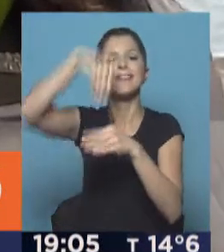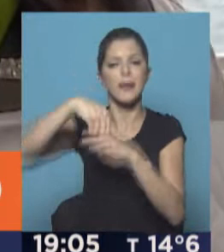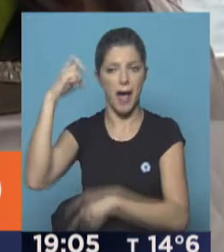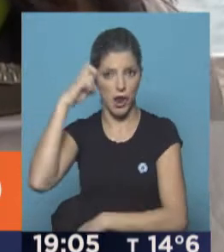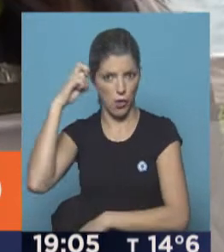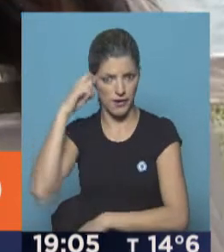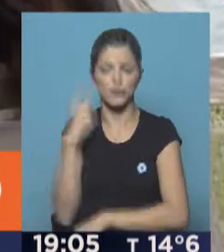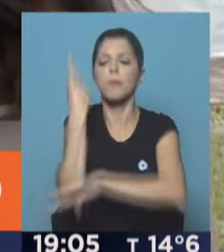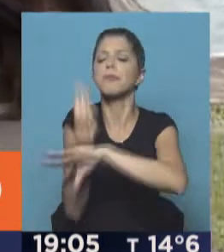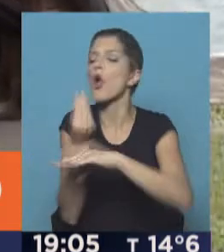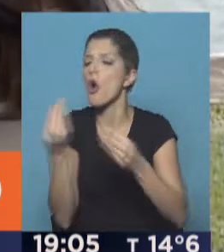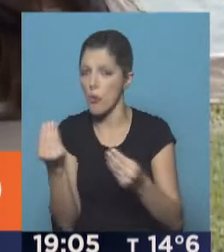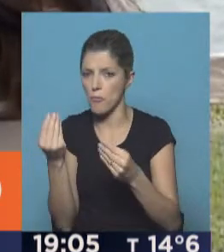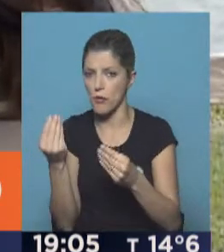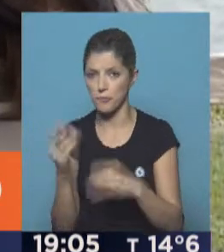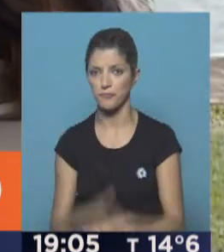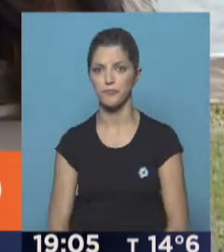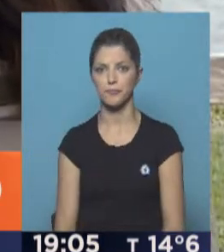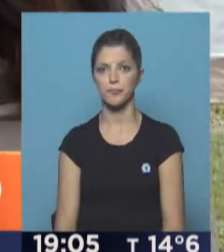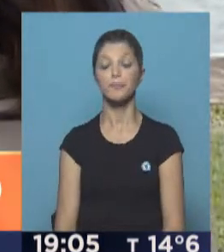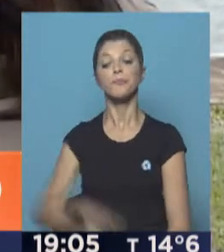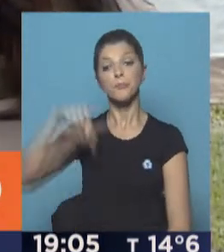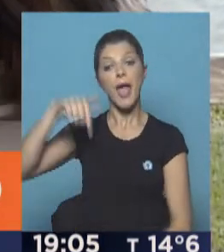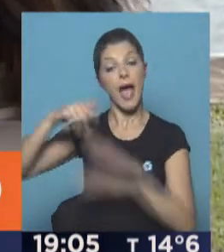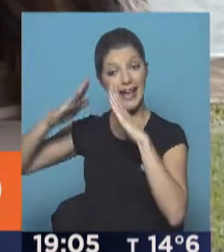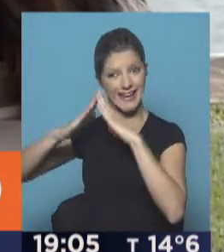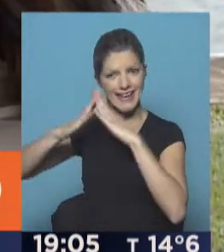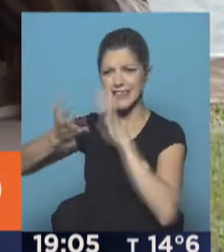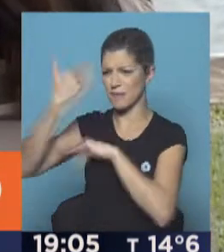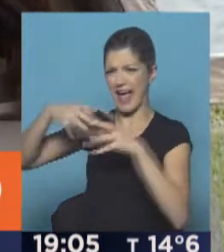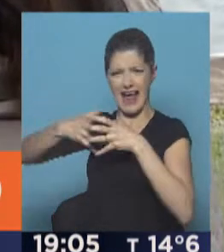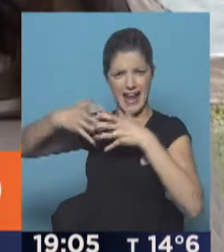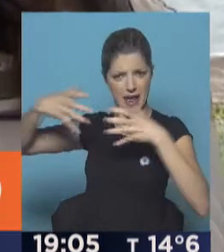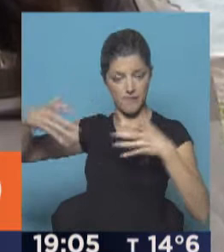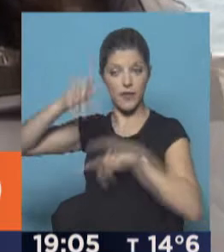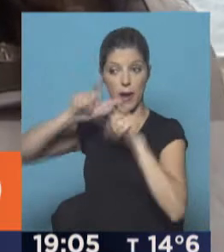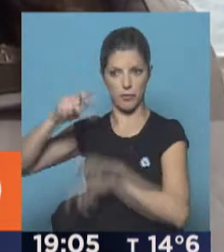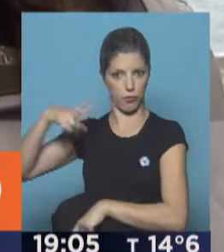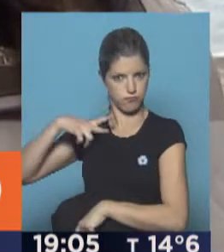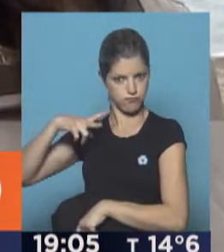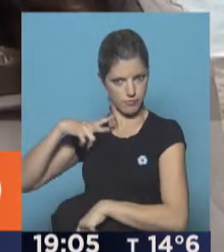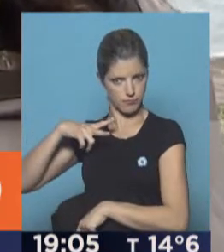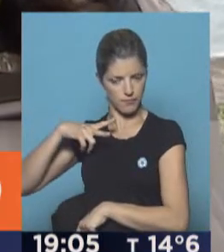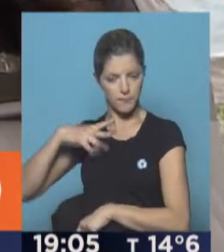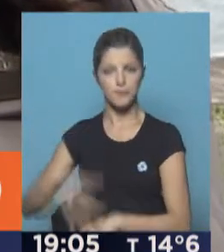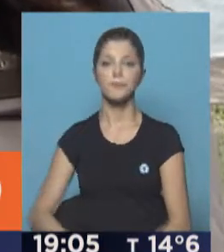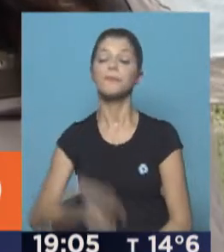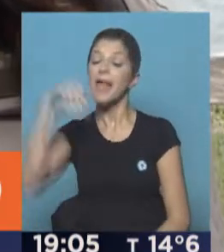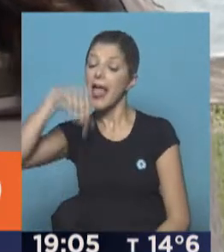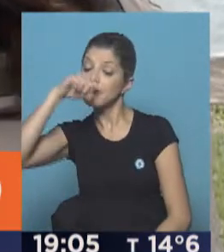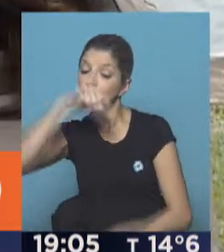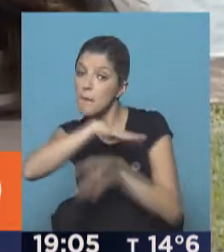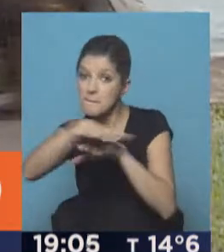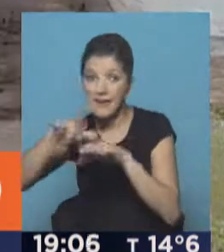sus diversas procedencias. Esta era una casa muy grande de la élite tucumana y en este patio se